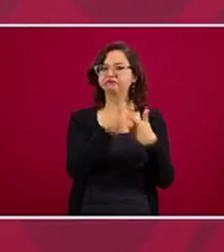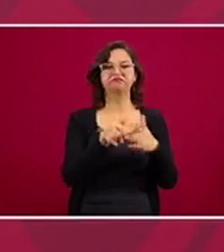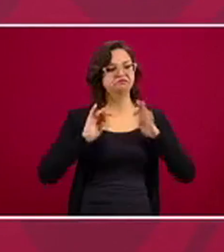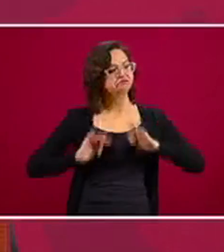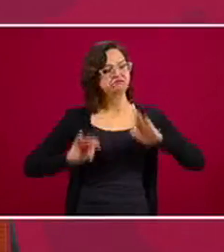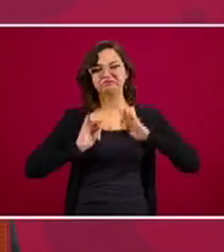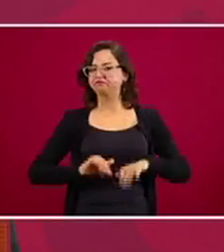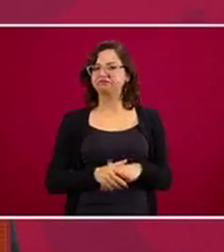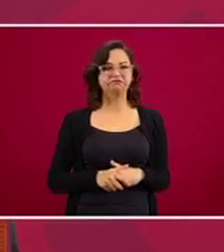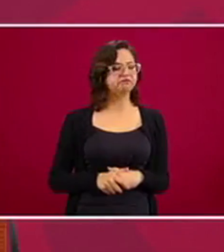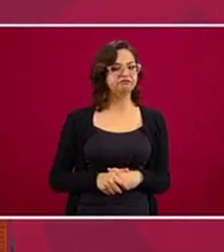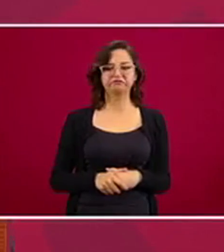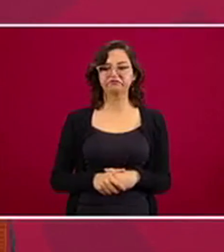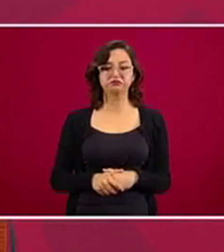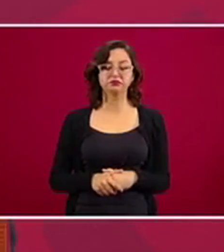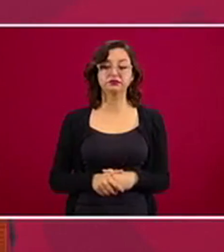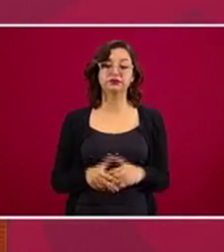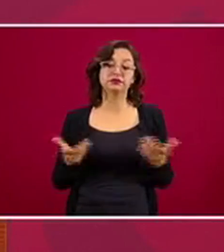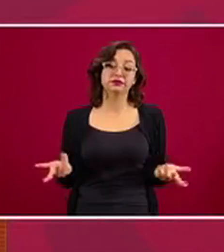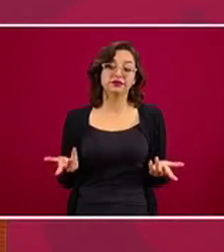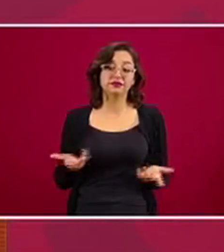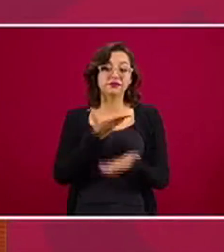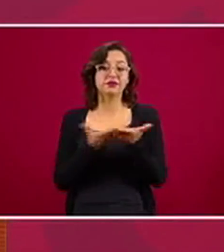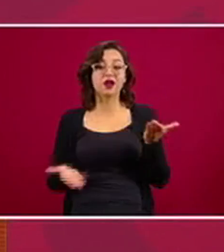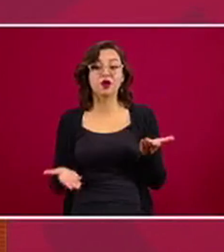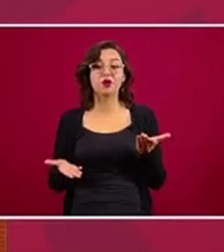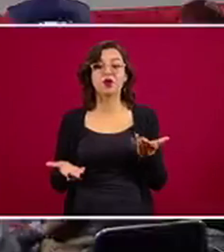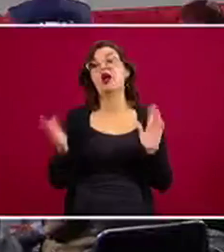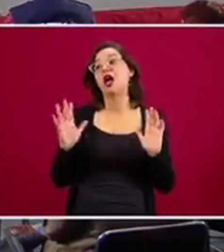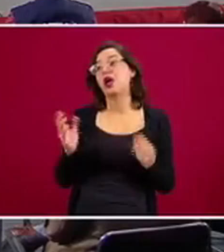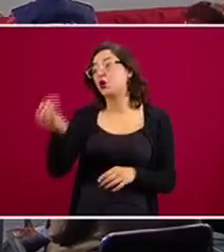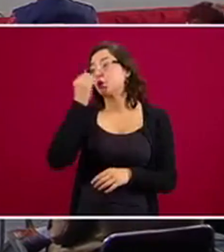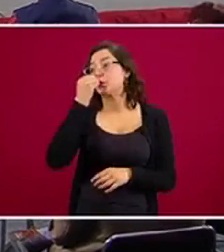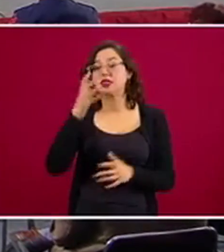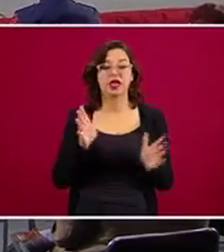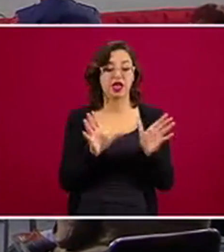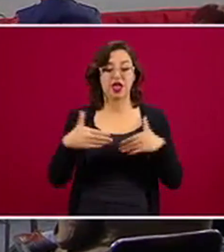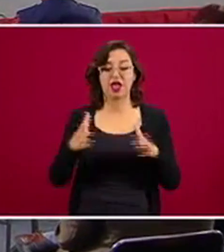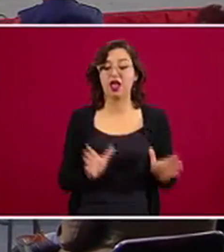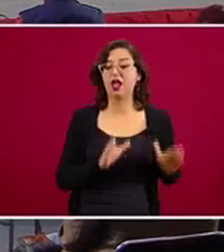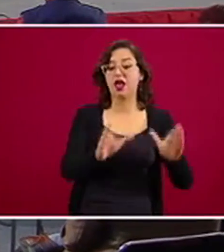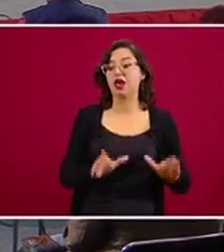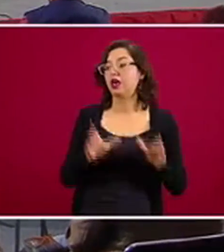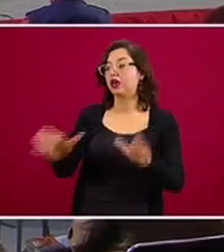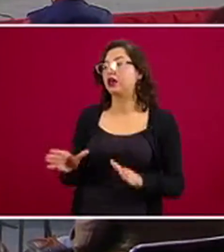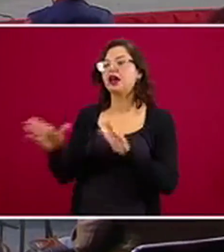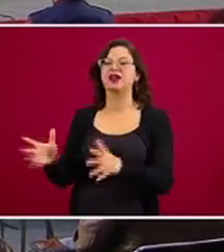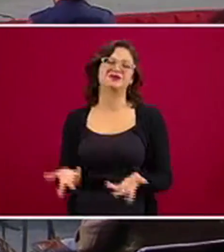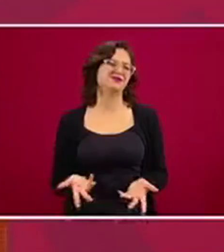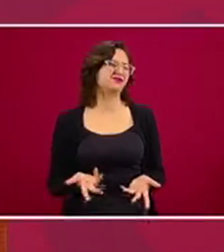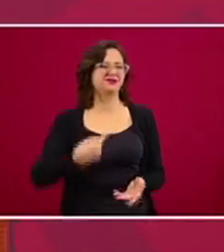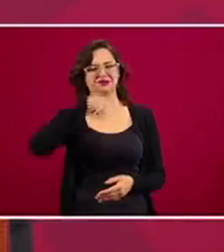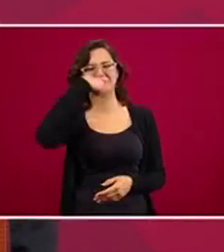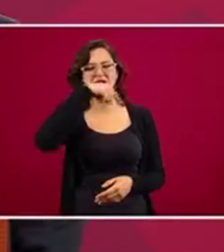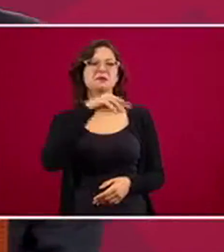calmado. Entonces, que no vengan ahora a decir estamos entregando despensas. No, mejor bájenle.